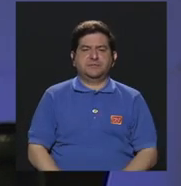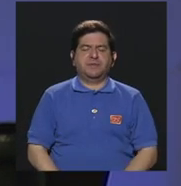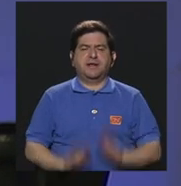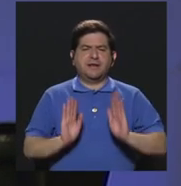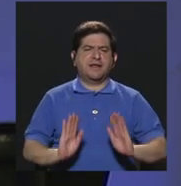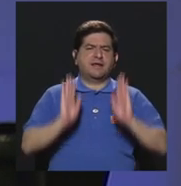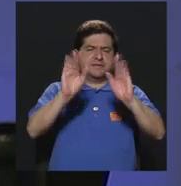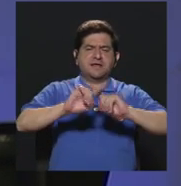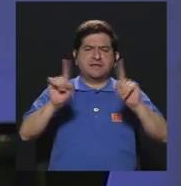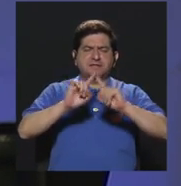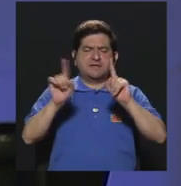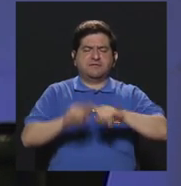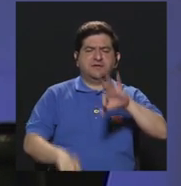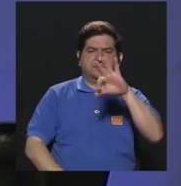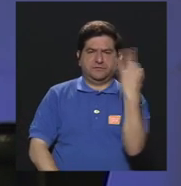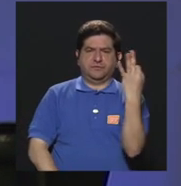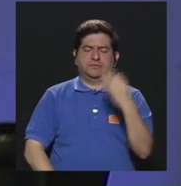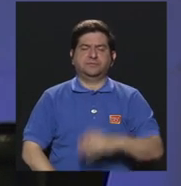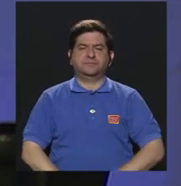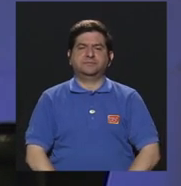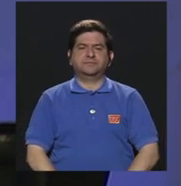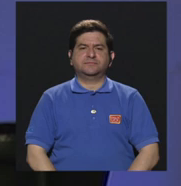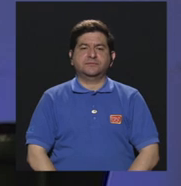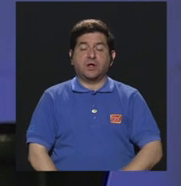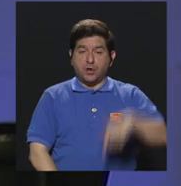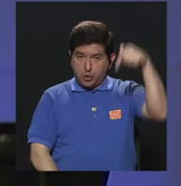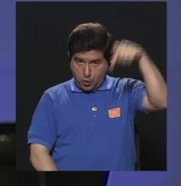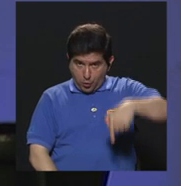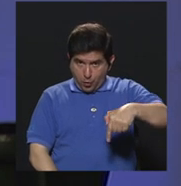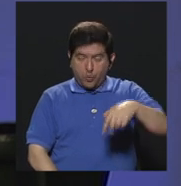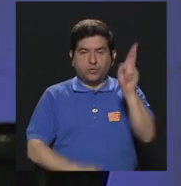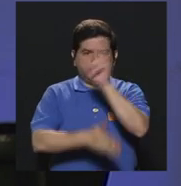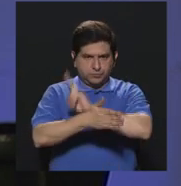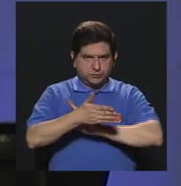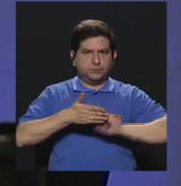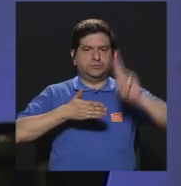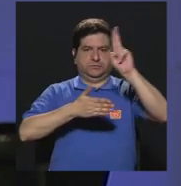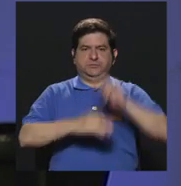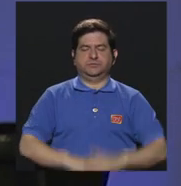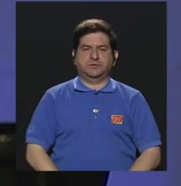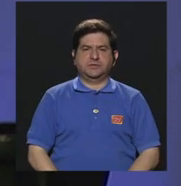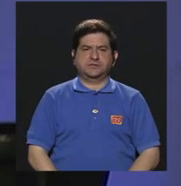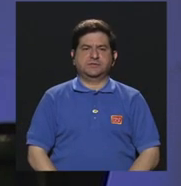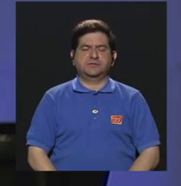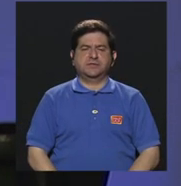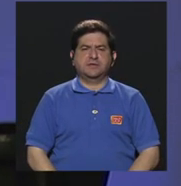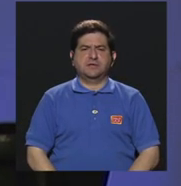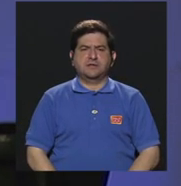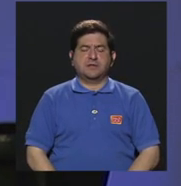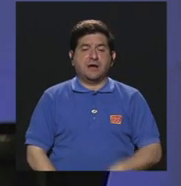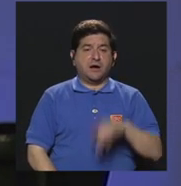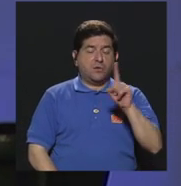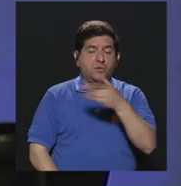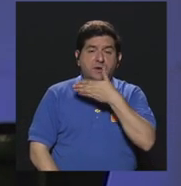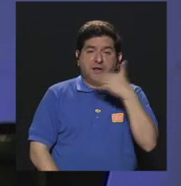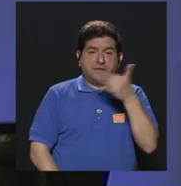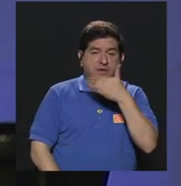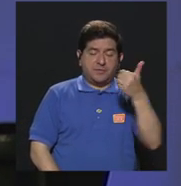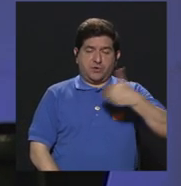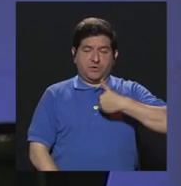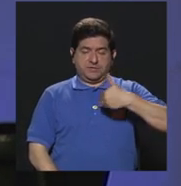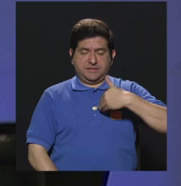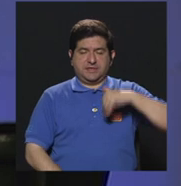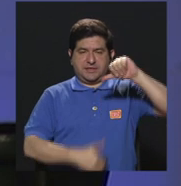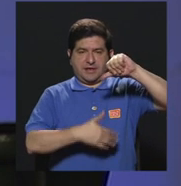más diversas expresiones. Hoy, nuestra universidad está considerada como una de las mejores de América